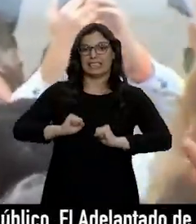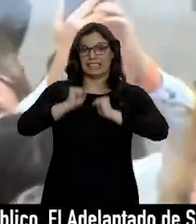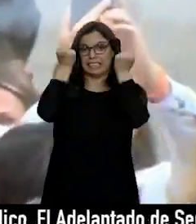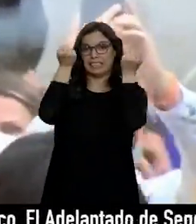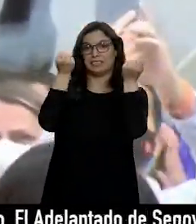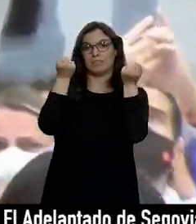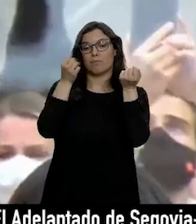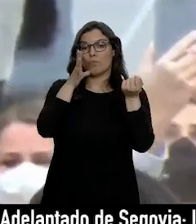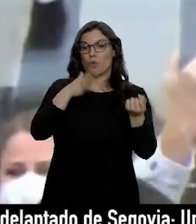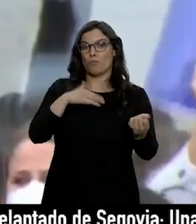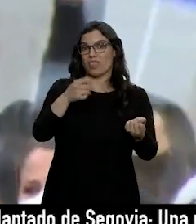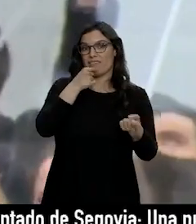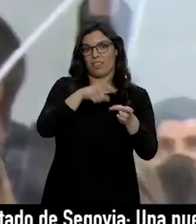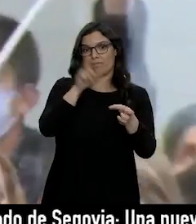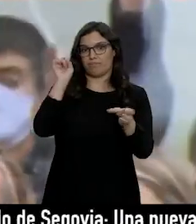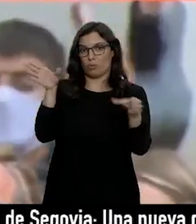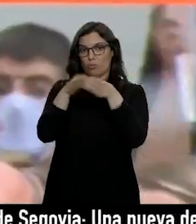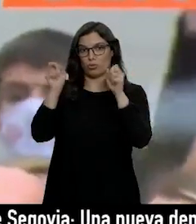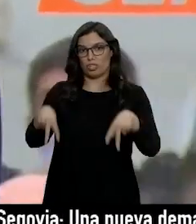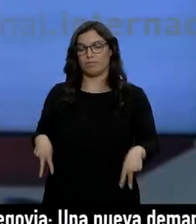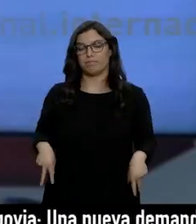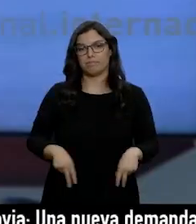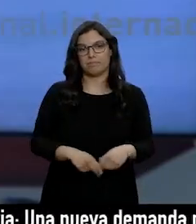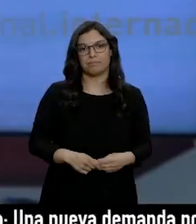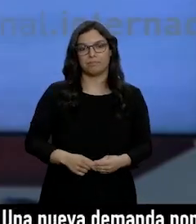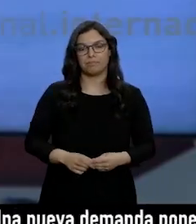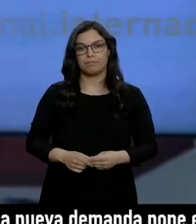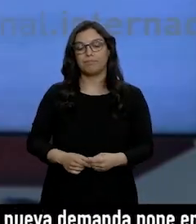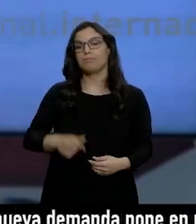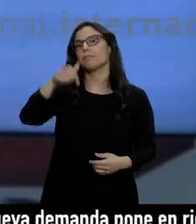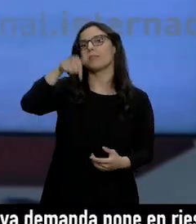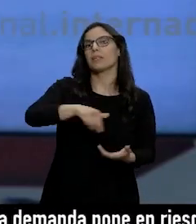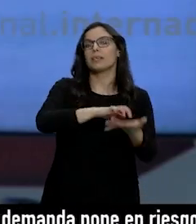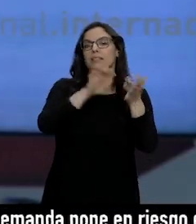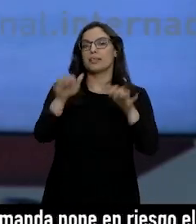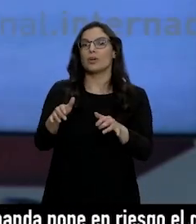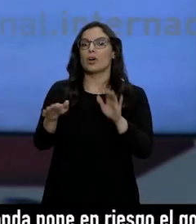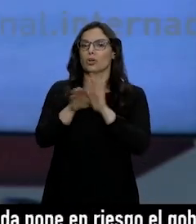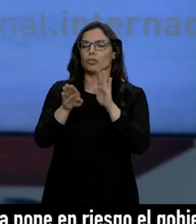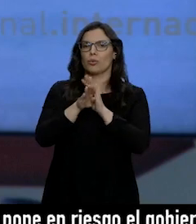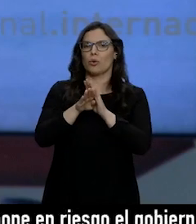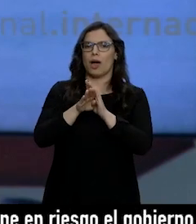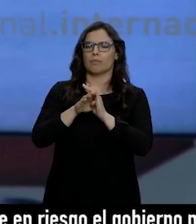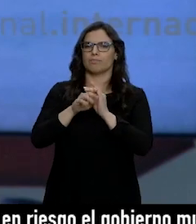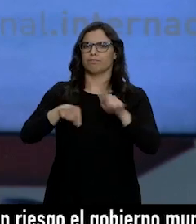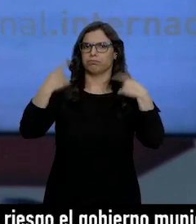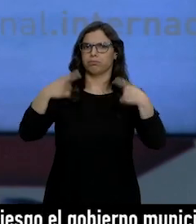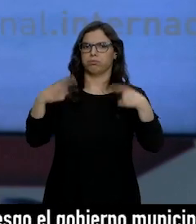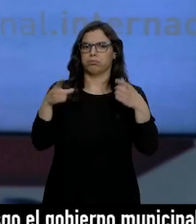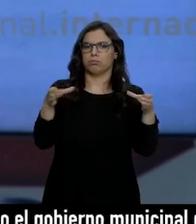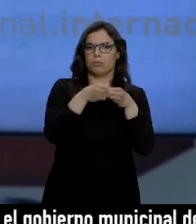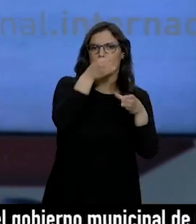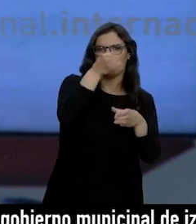y no quedarse fuera de la Asamblea de Madrid. Y aquí en Castilla y León sigue la tensión entre el PSOE y el Gobierno